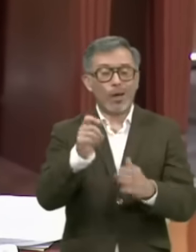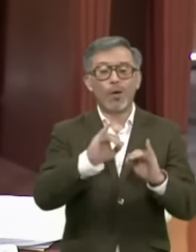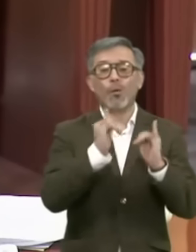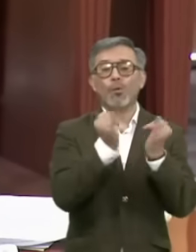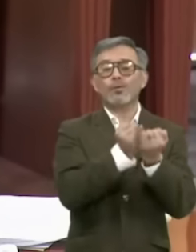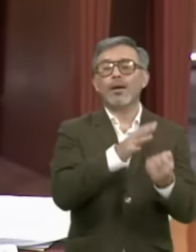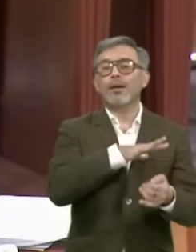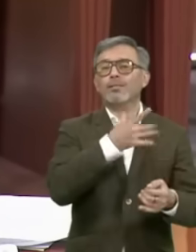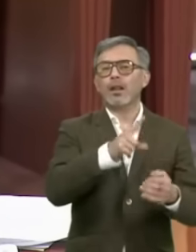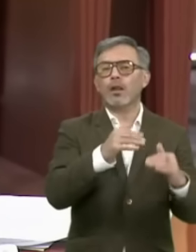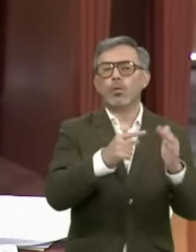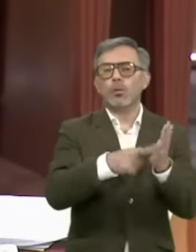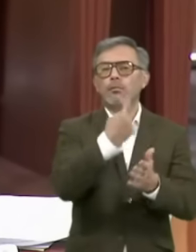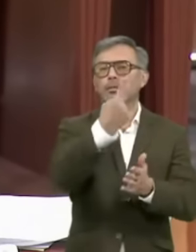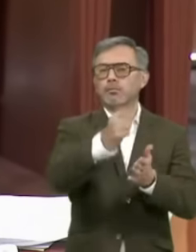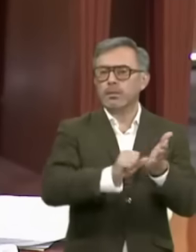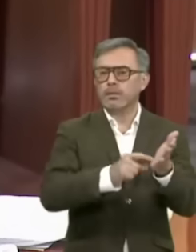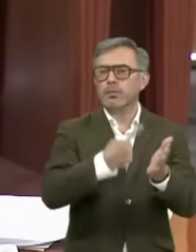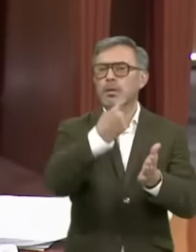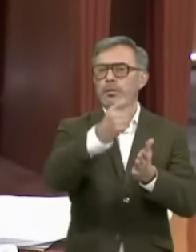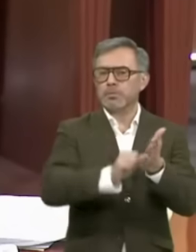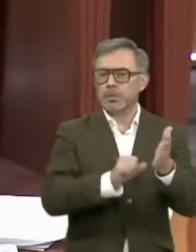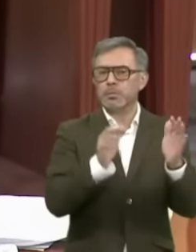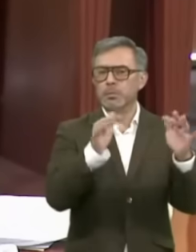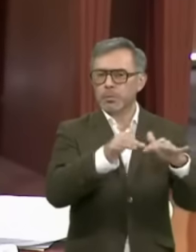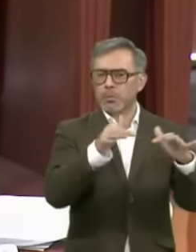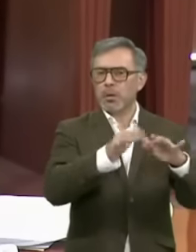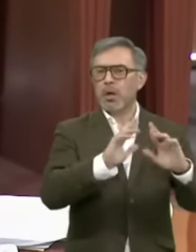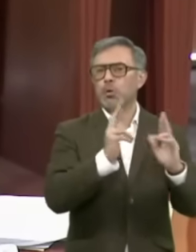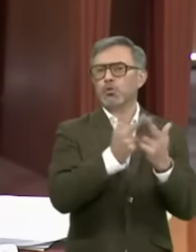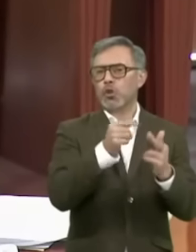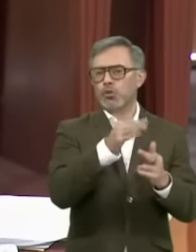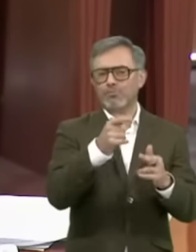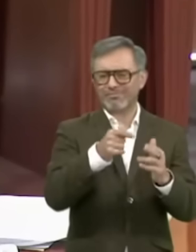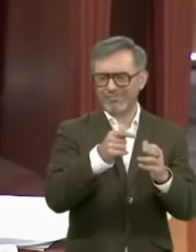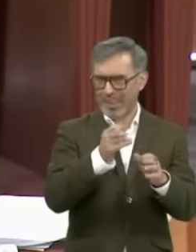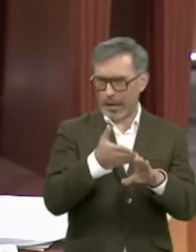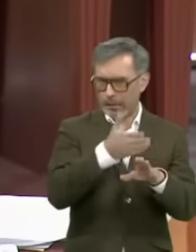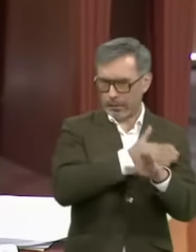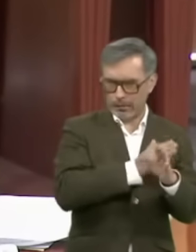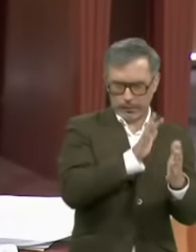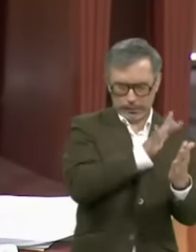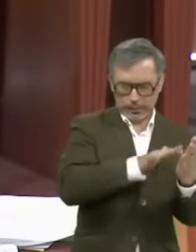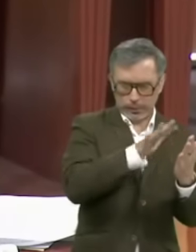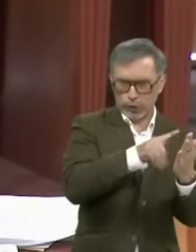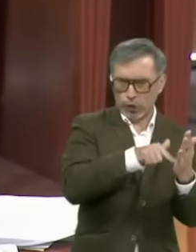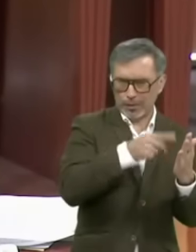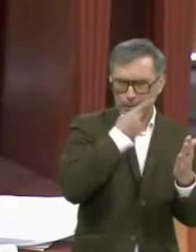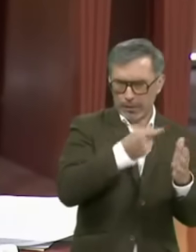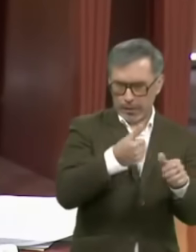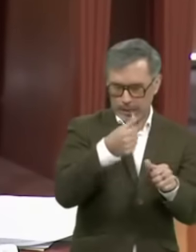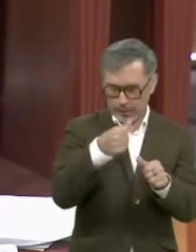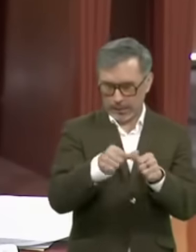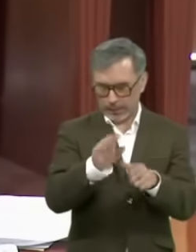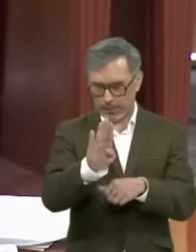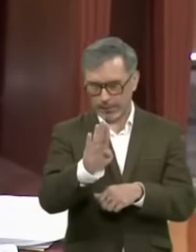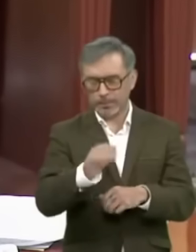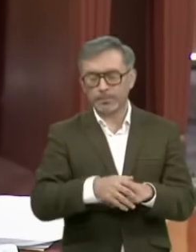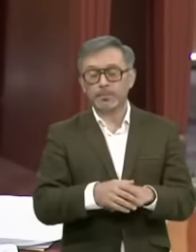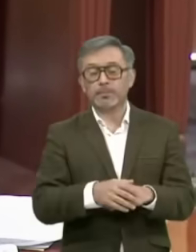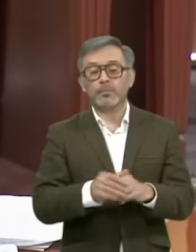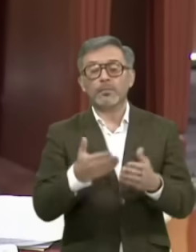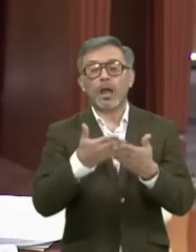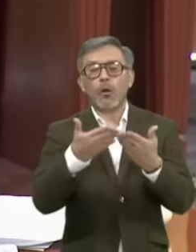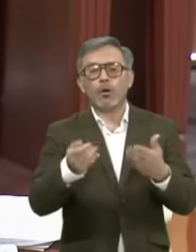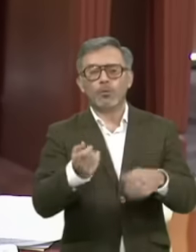menos una vez al mes, siendo sus atribuciones las siguientes, en lo que decía el texto anterior, inciso B, fijar los procedimientos